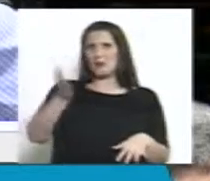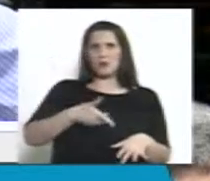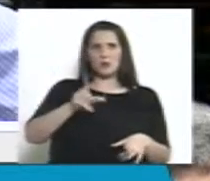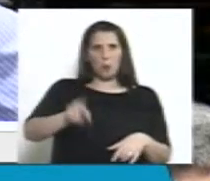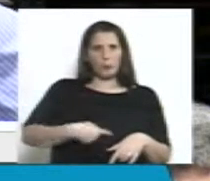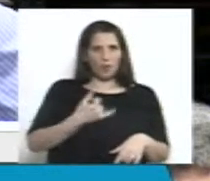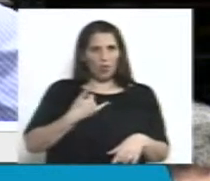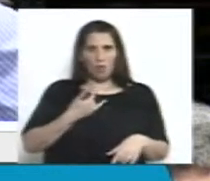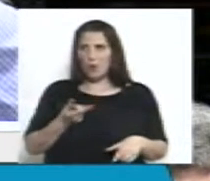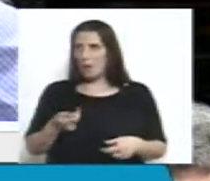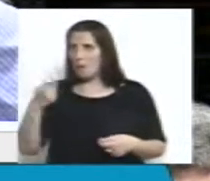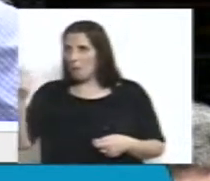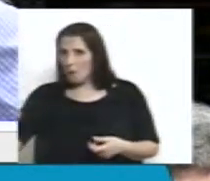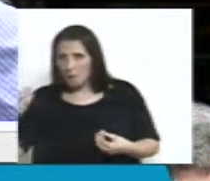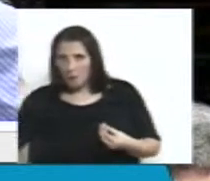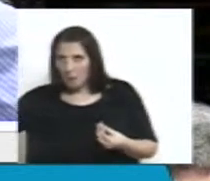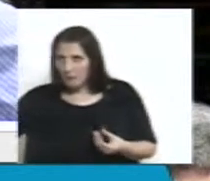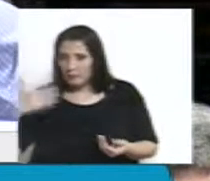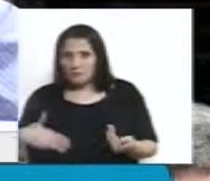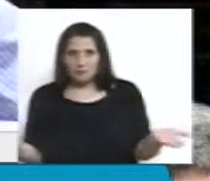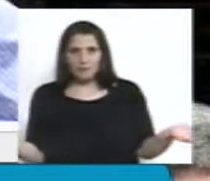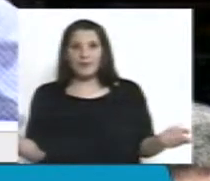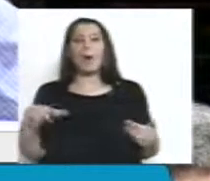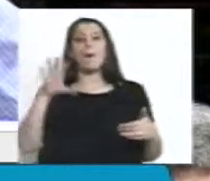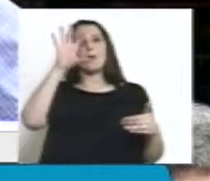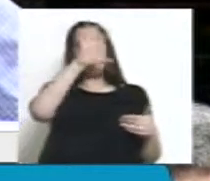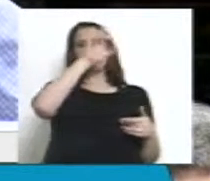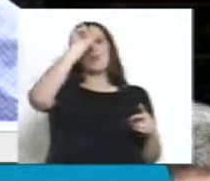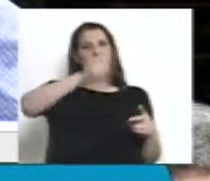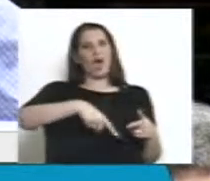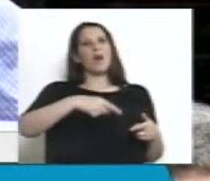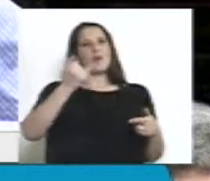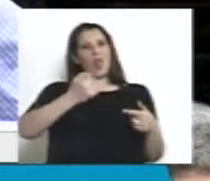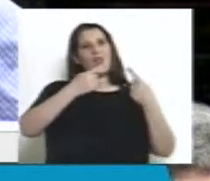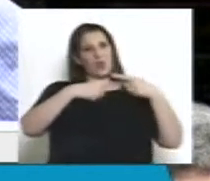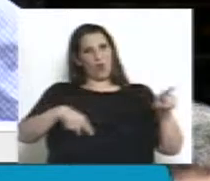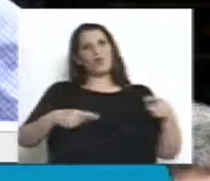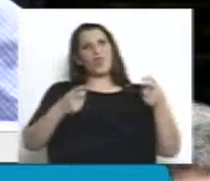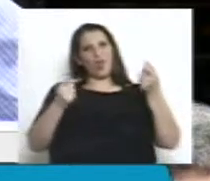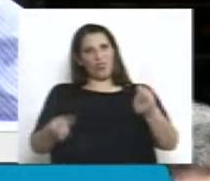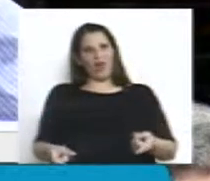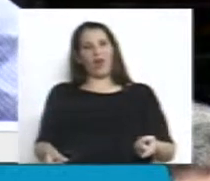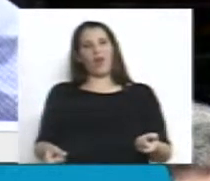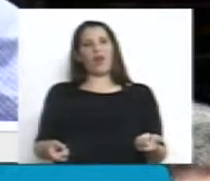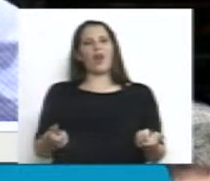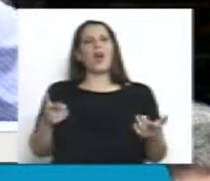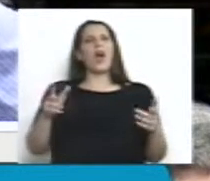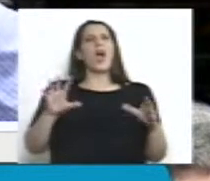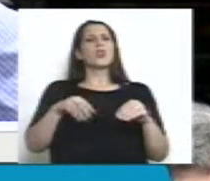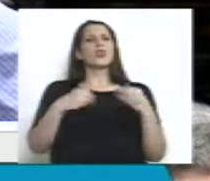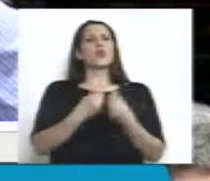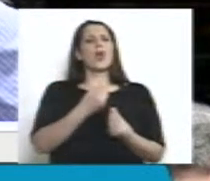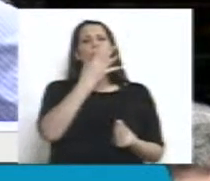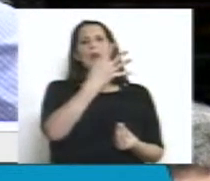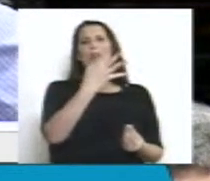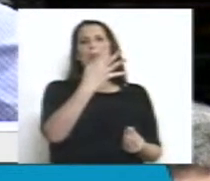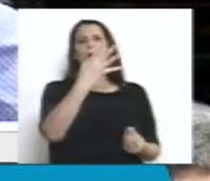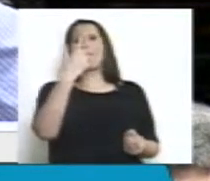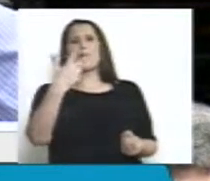dinero, las provincias también ceden recursos y ceden en su conjunto casi 43.000 millones de